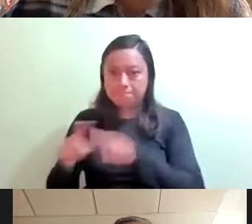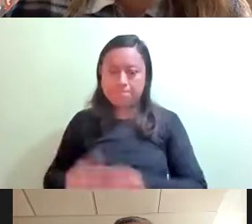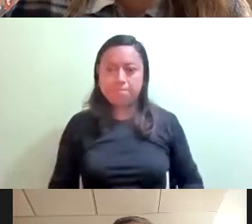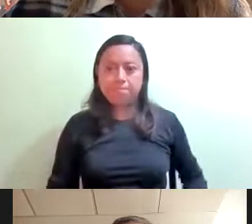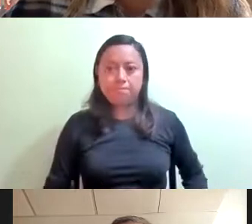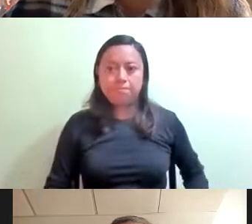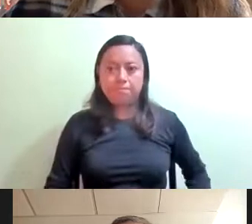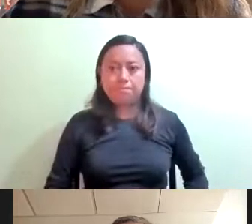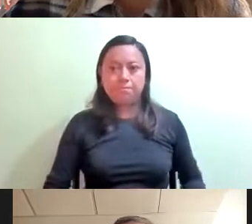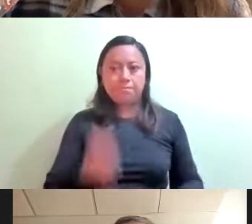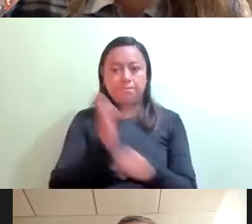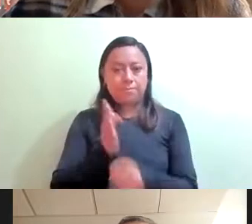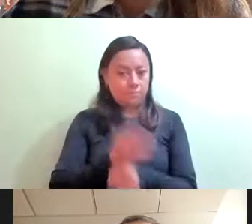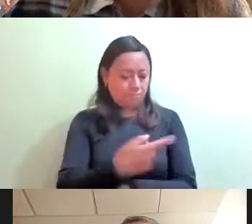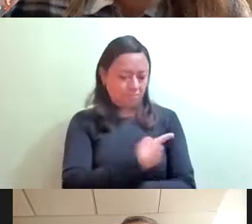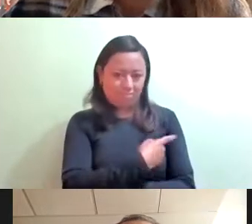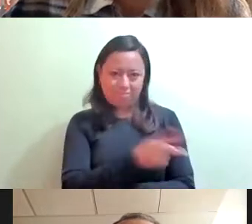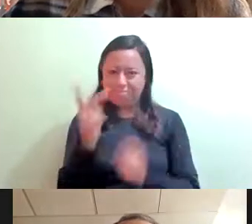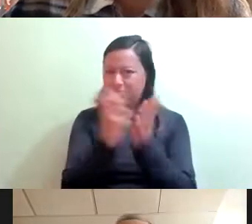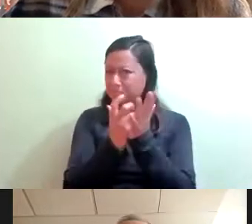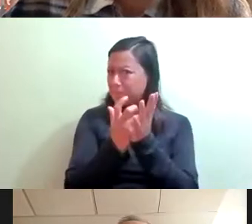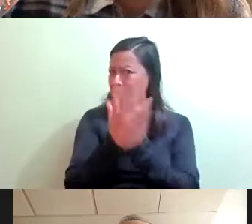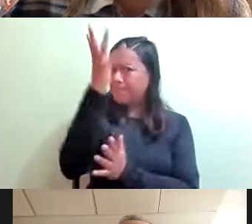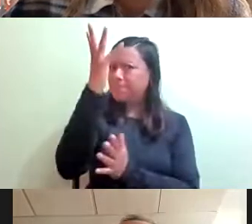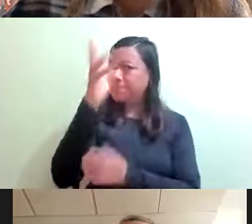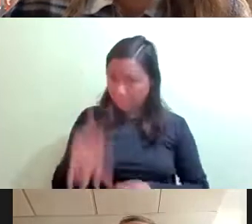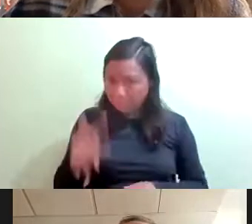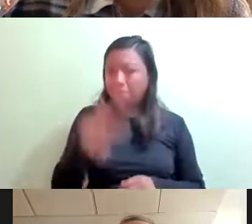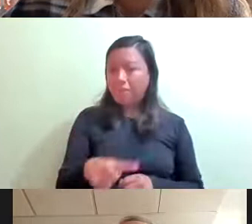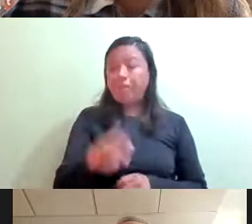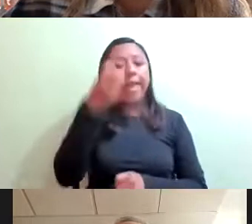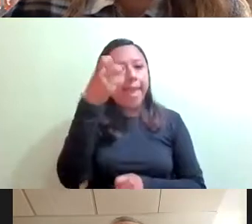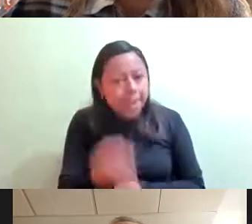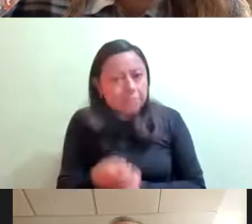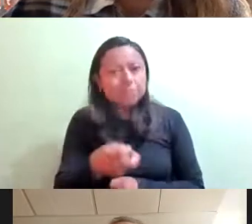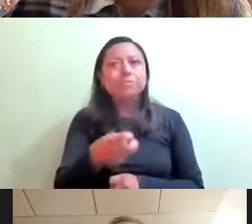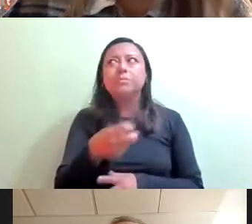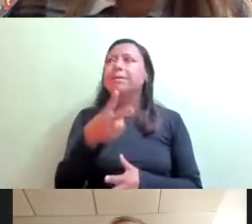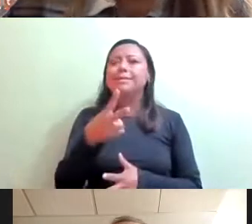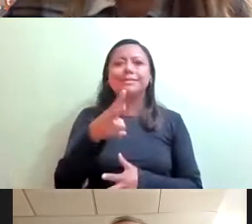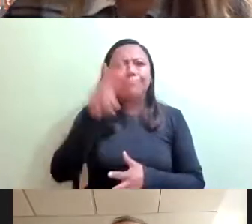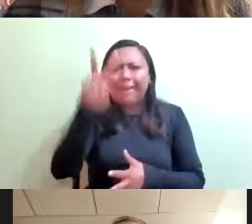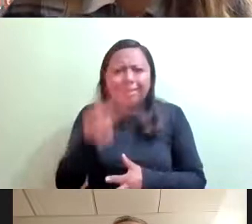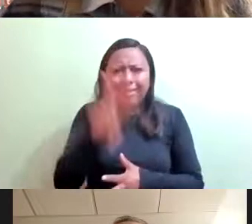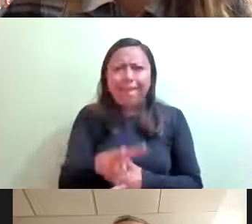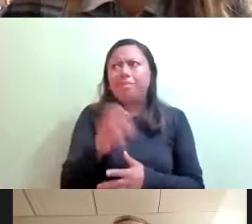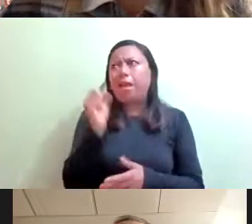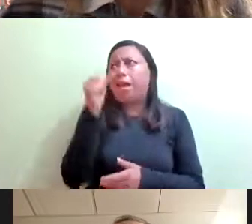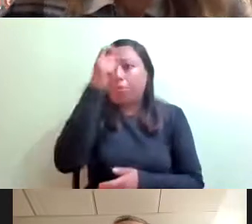La pobreza extrema, sí, es una verdadera realidad en la